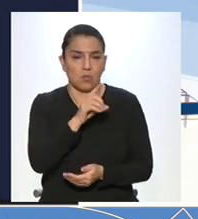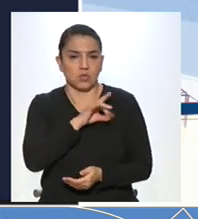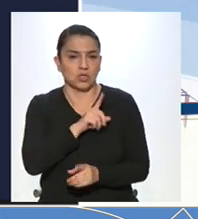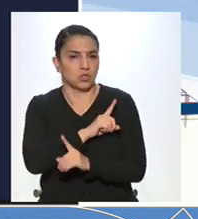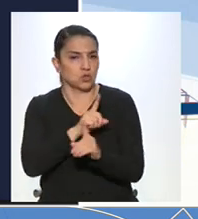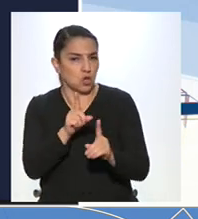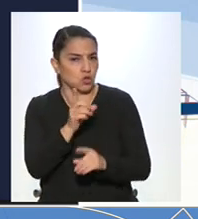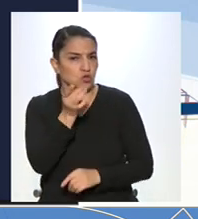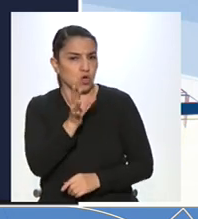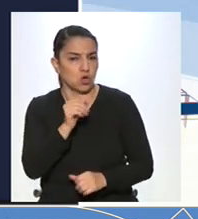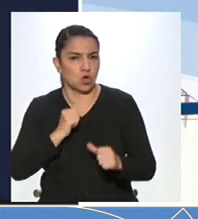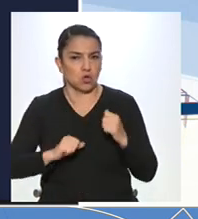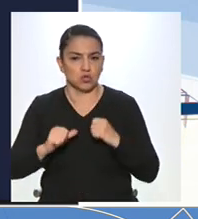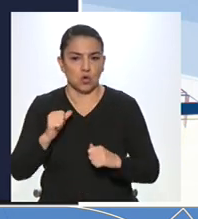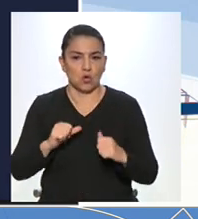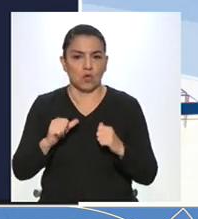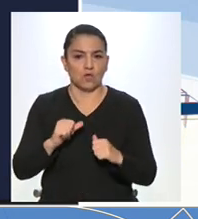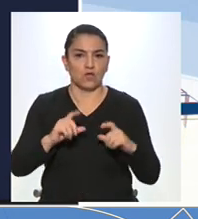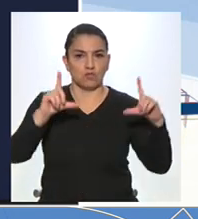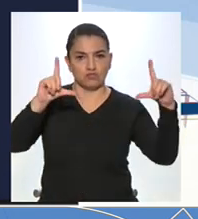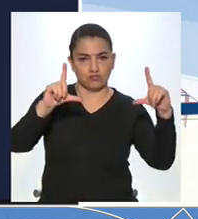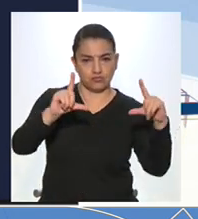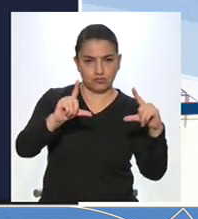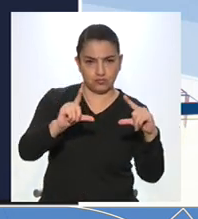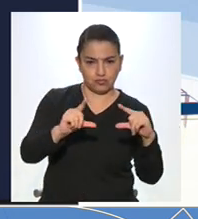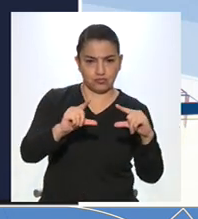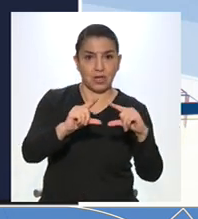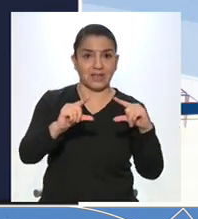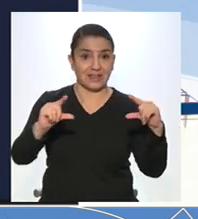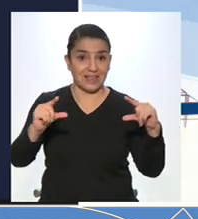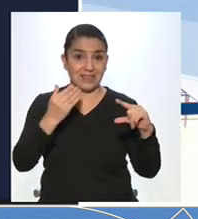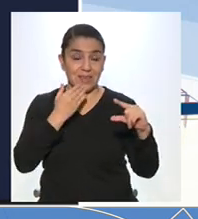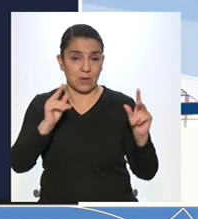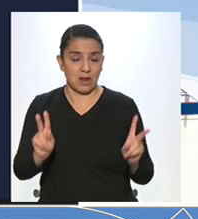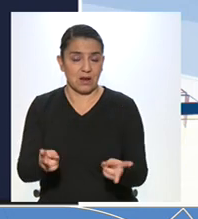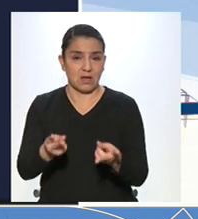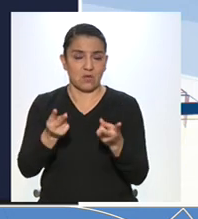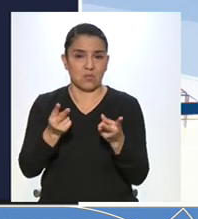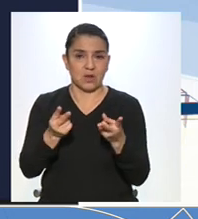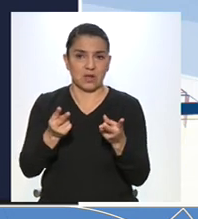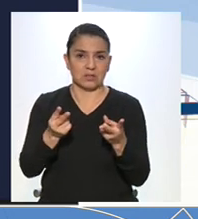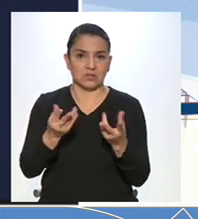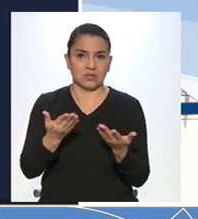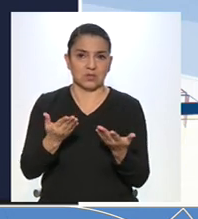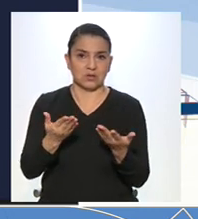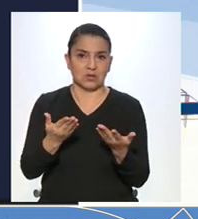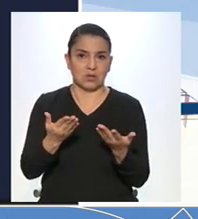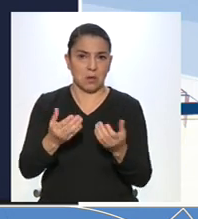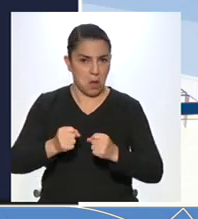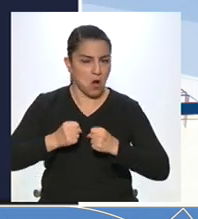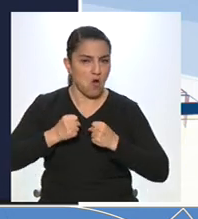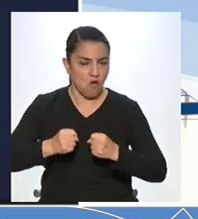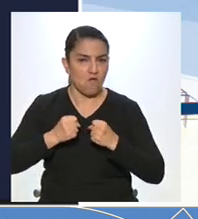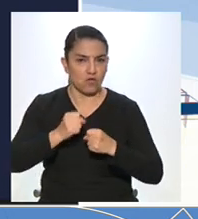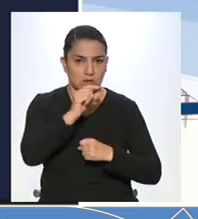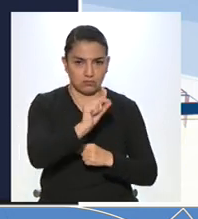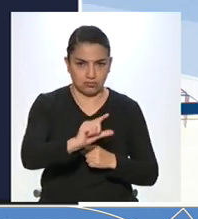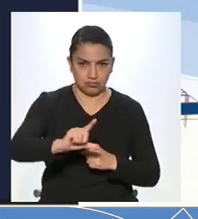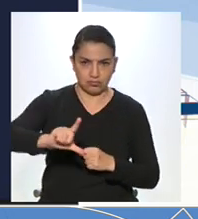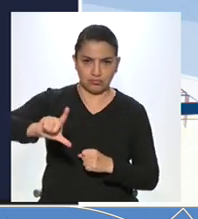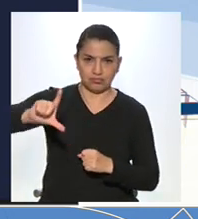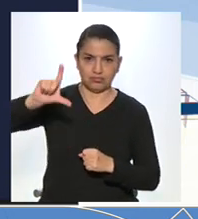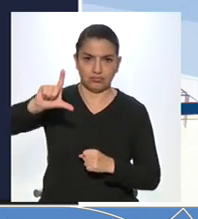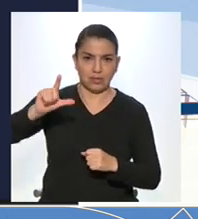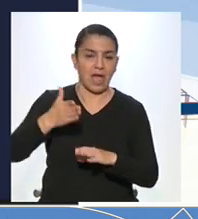sufrió una contracción de la actividad menor a la mediana, sino que su recuperación ha sido considerablemente más robusta, todo ello a pesar de partir de una